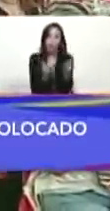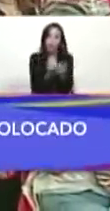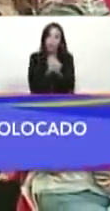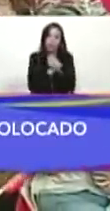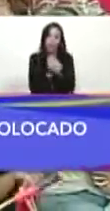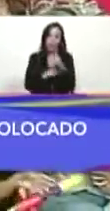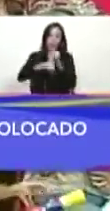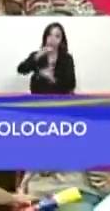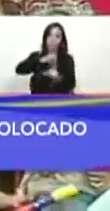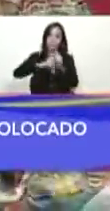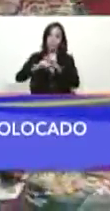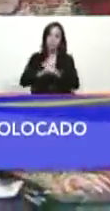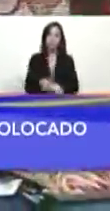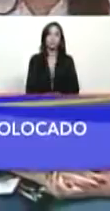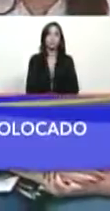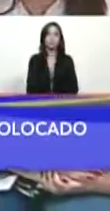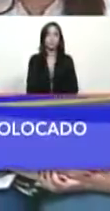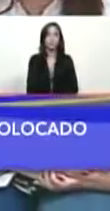sí.